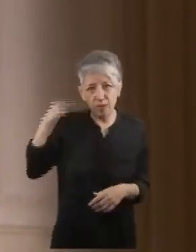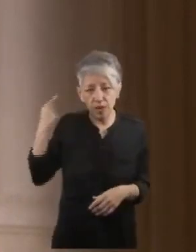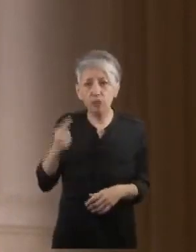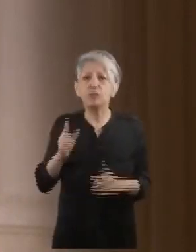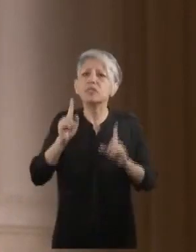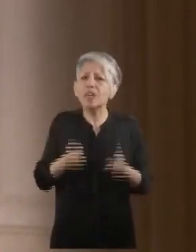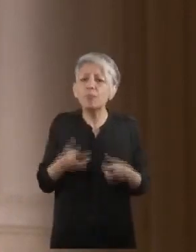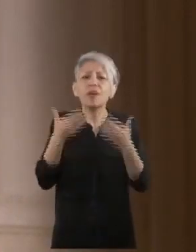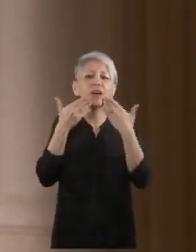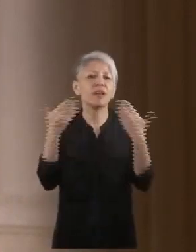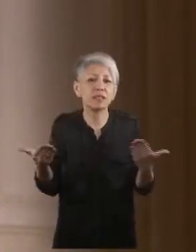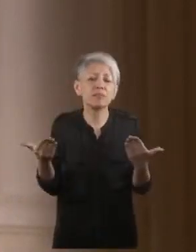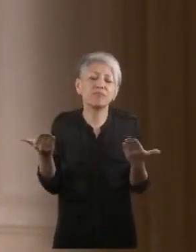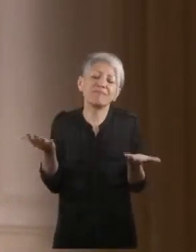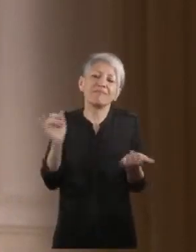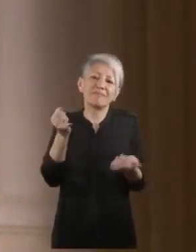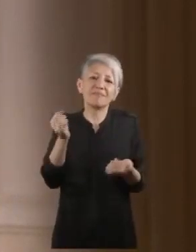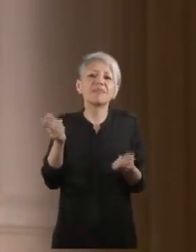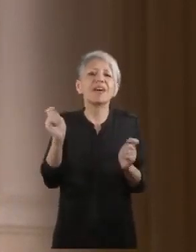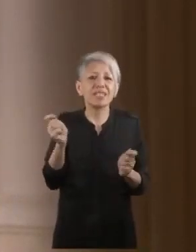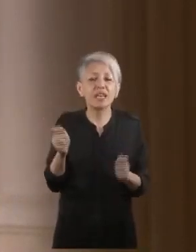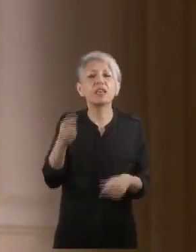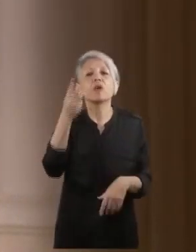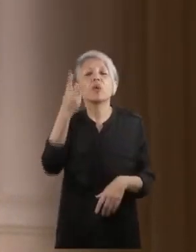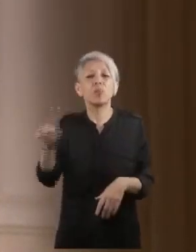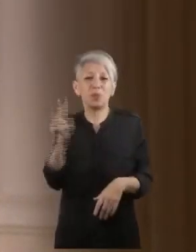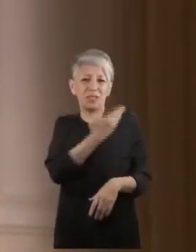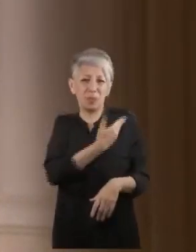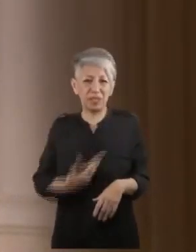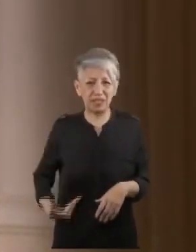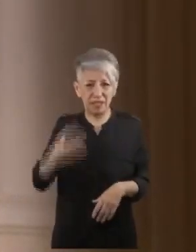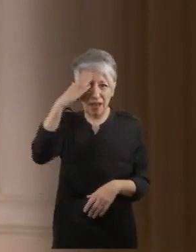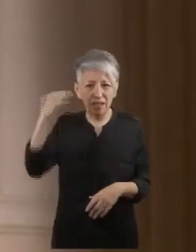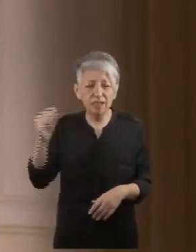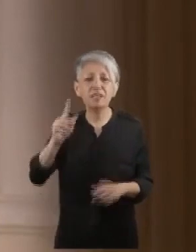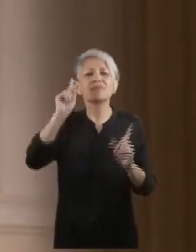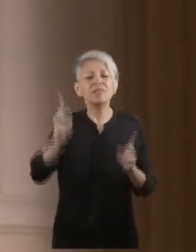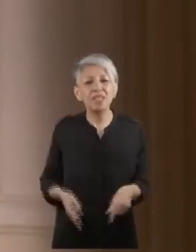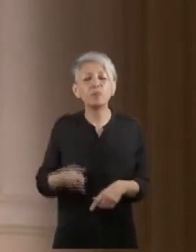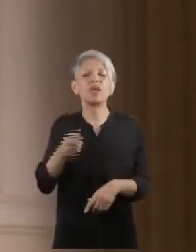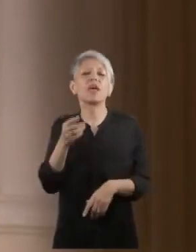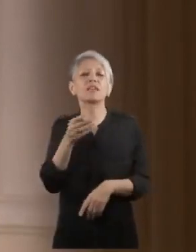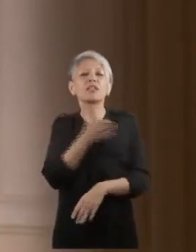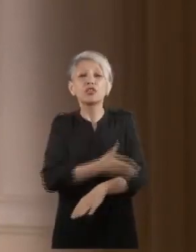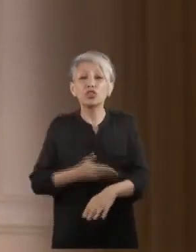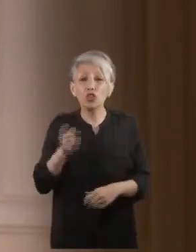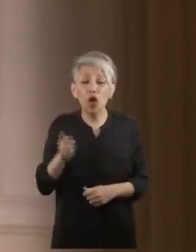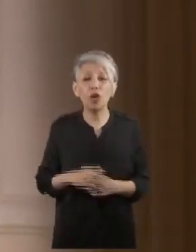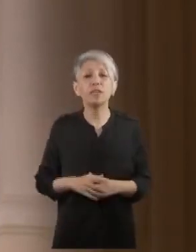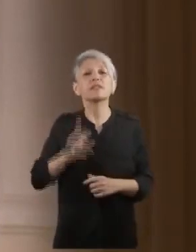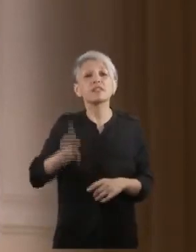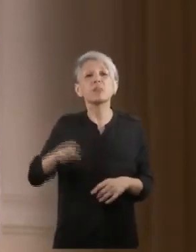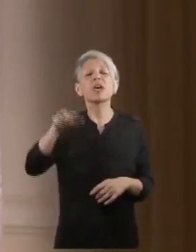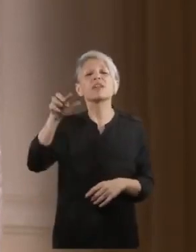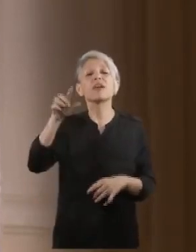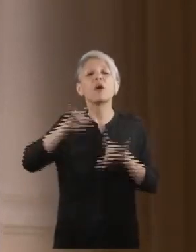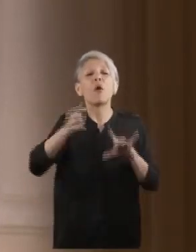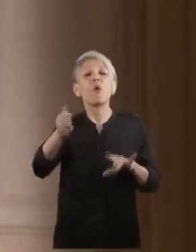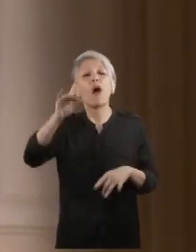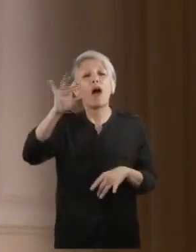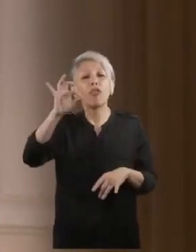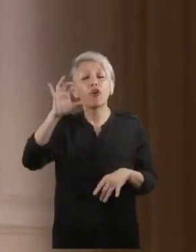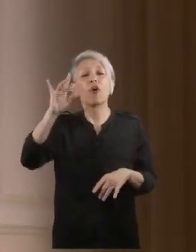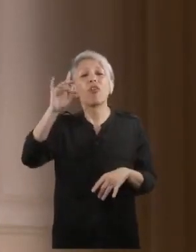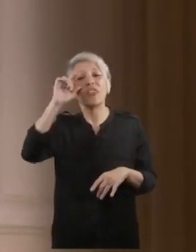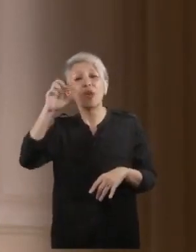agradecerle por supuesto a la señora vicepre a Daniel scioli aguado de Pedro con quien estuve trabajando